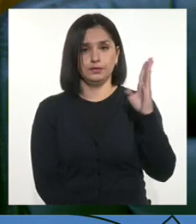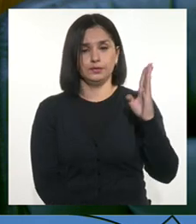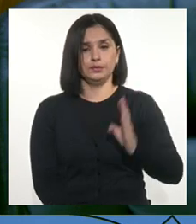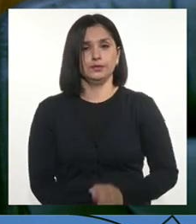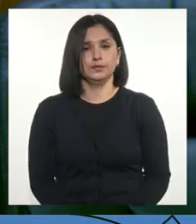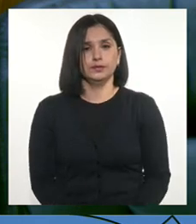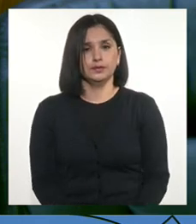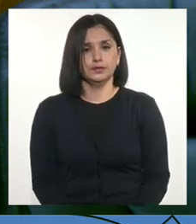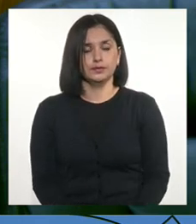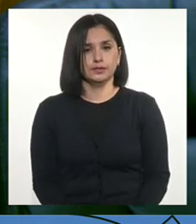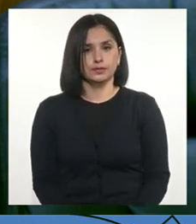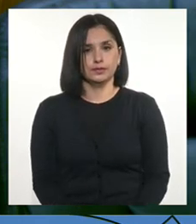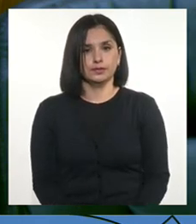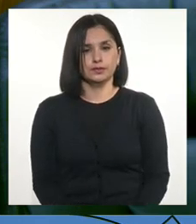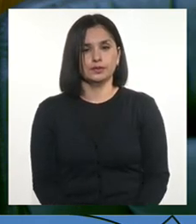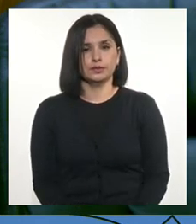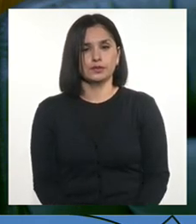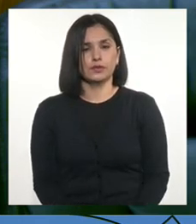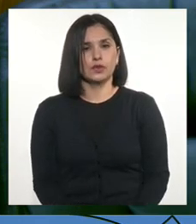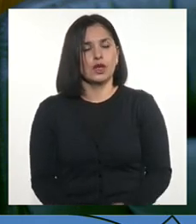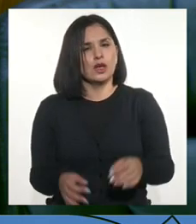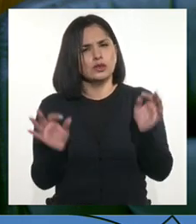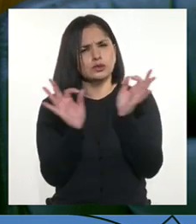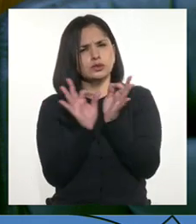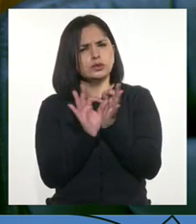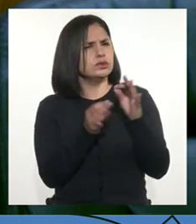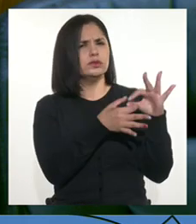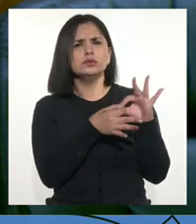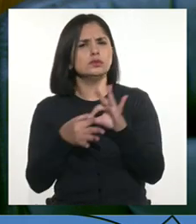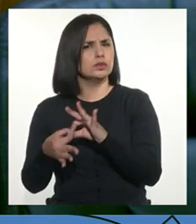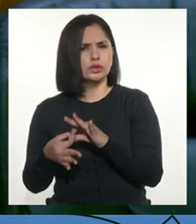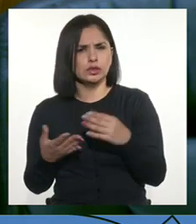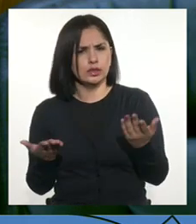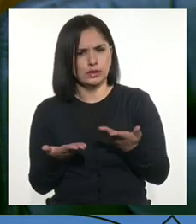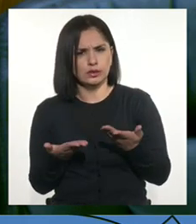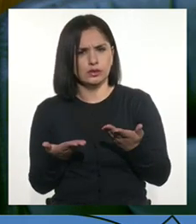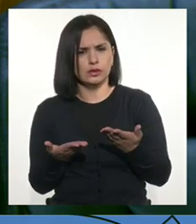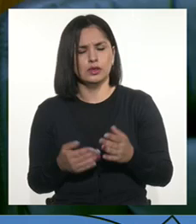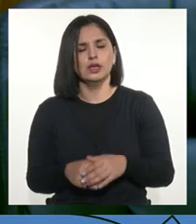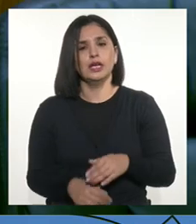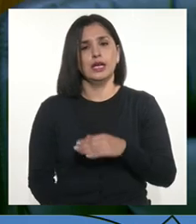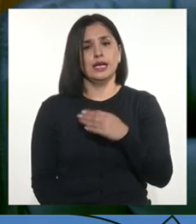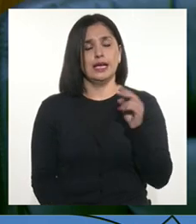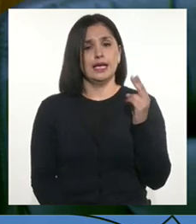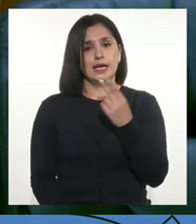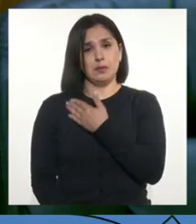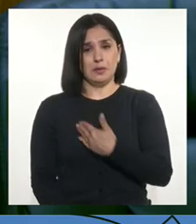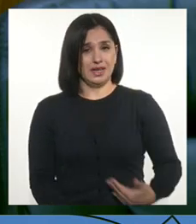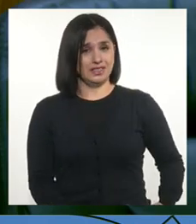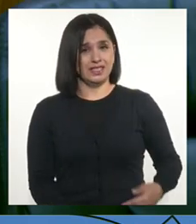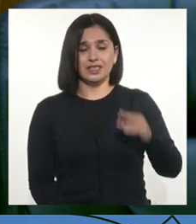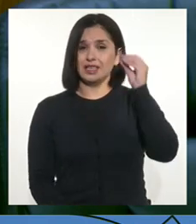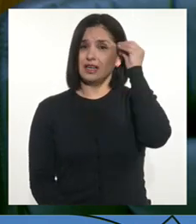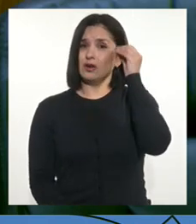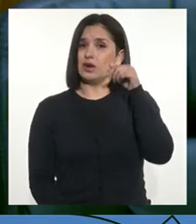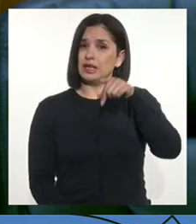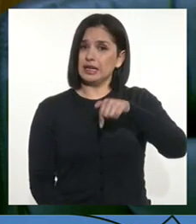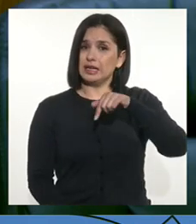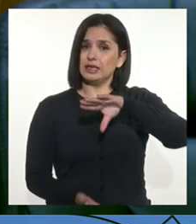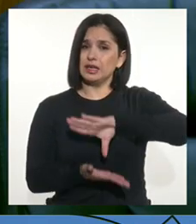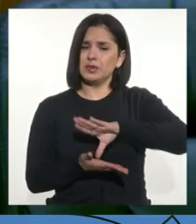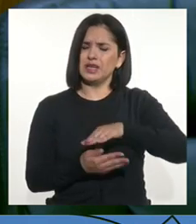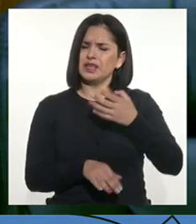nacional en la exposición de motivos de esta iniciativa el jefe de estado recuerda que en nuestro país han